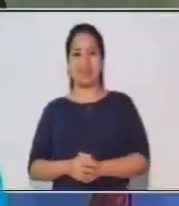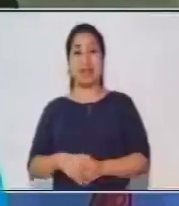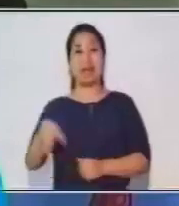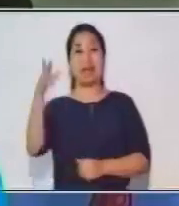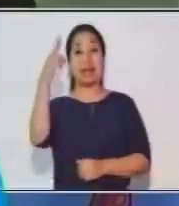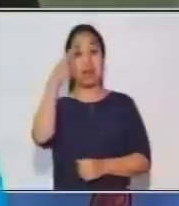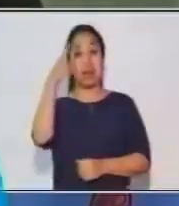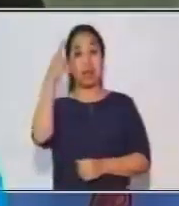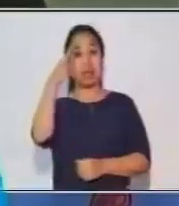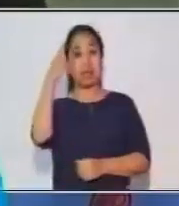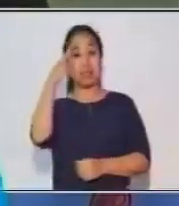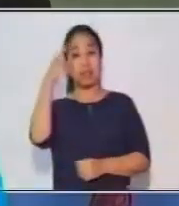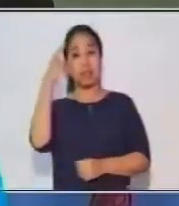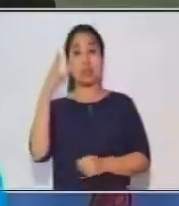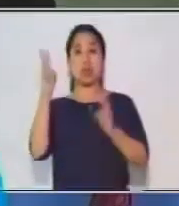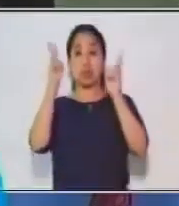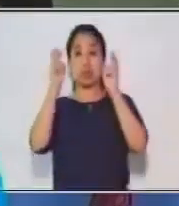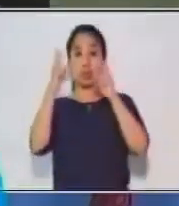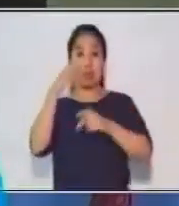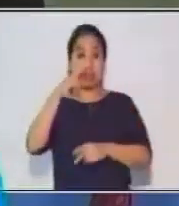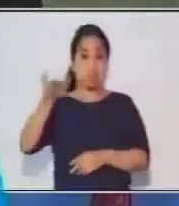Recordemos lo que hemos visto